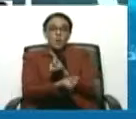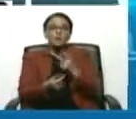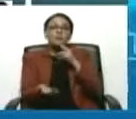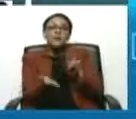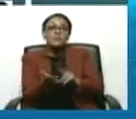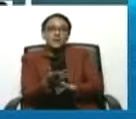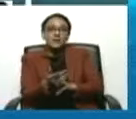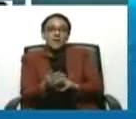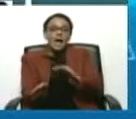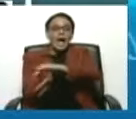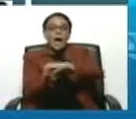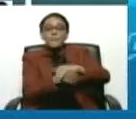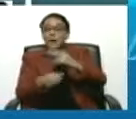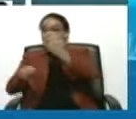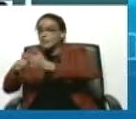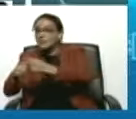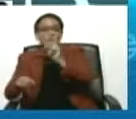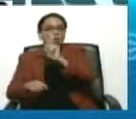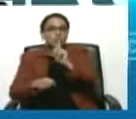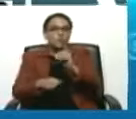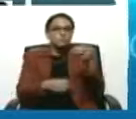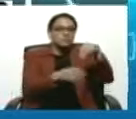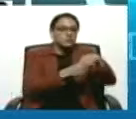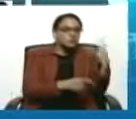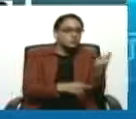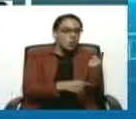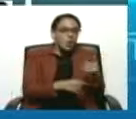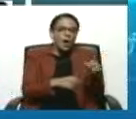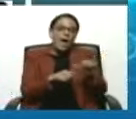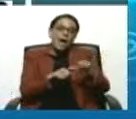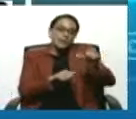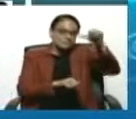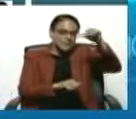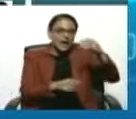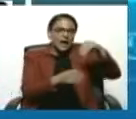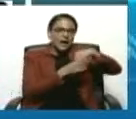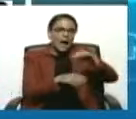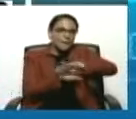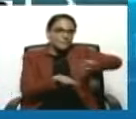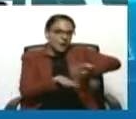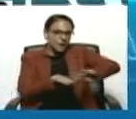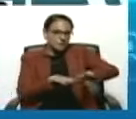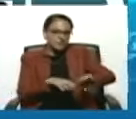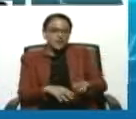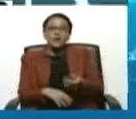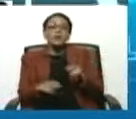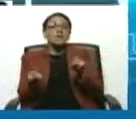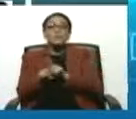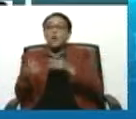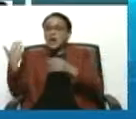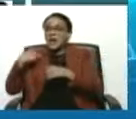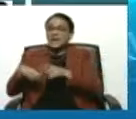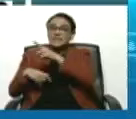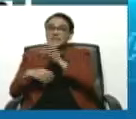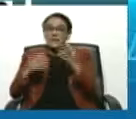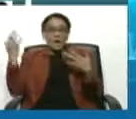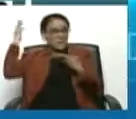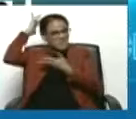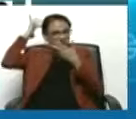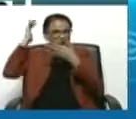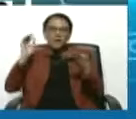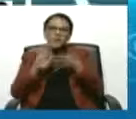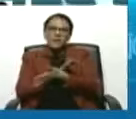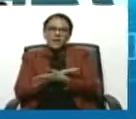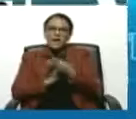petrolera. No es como en Argentina, que matan el aparato industrial, matan la economía, Milei destruye